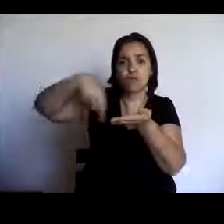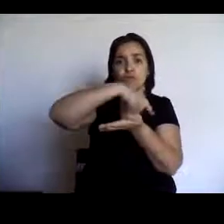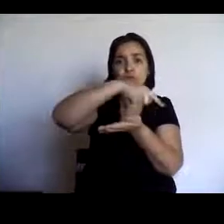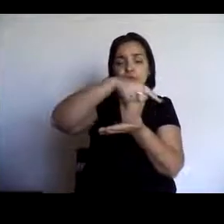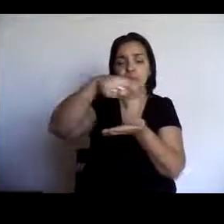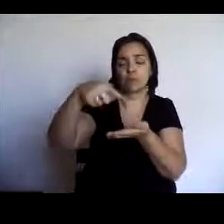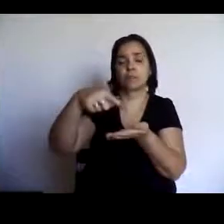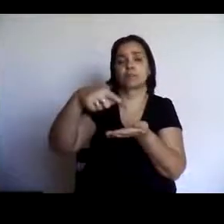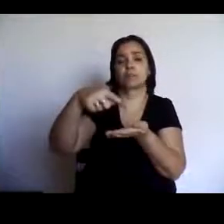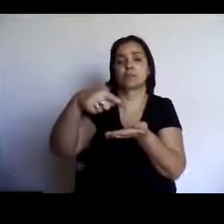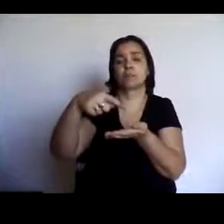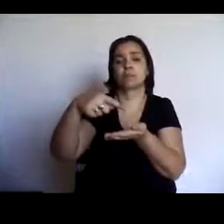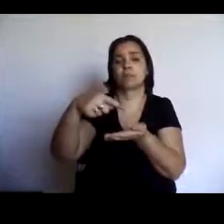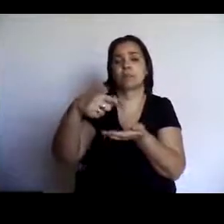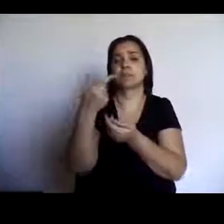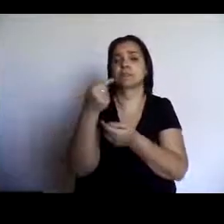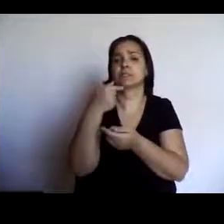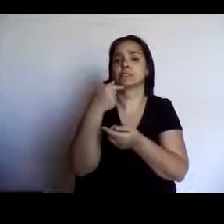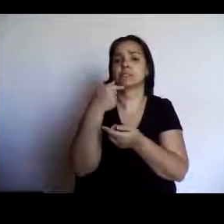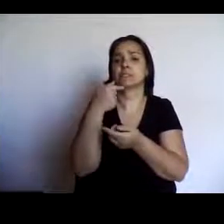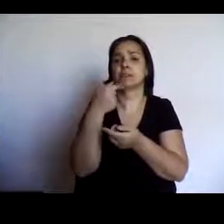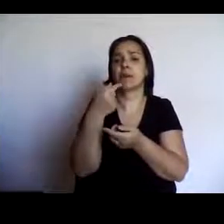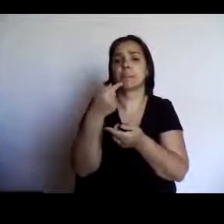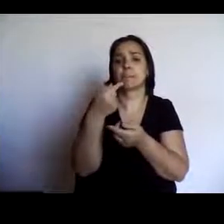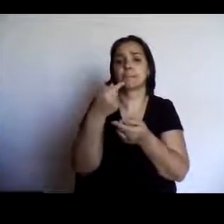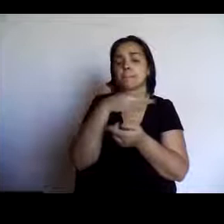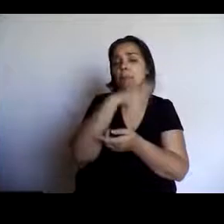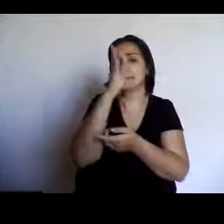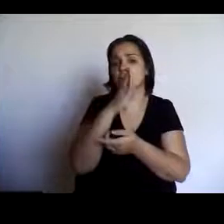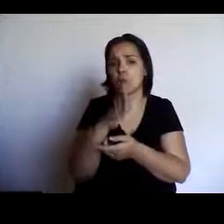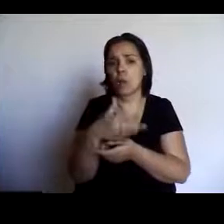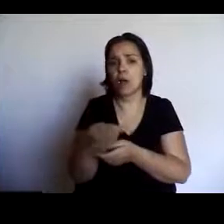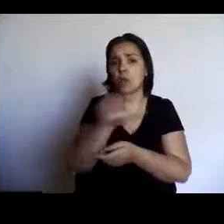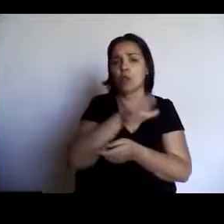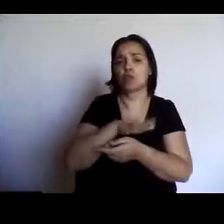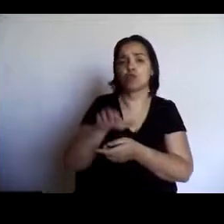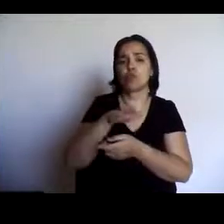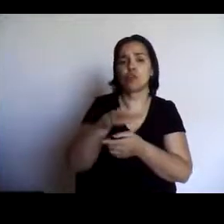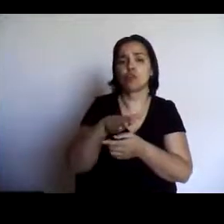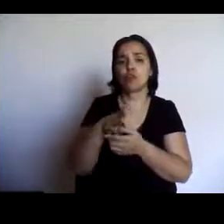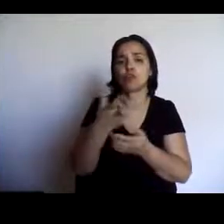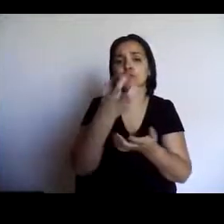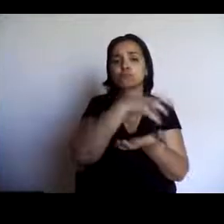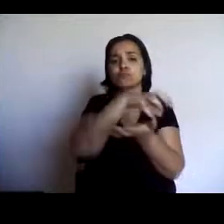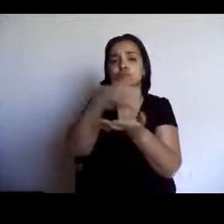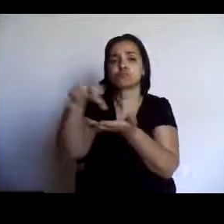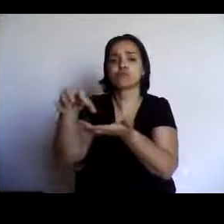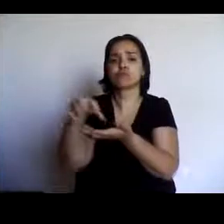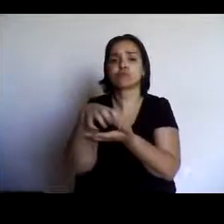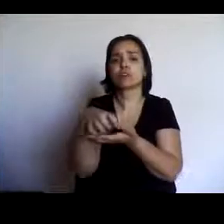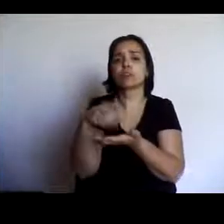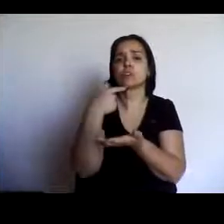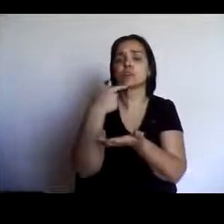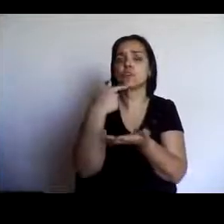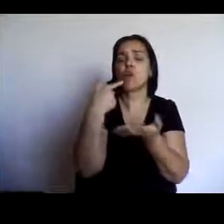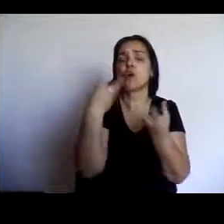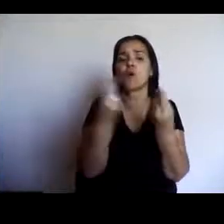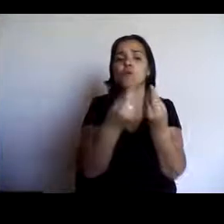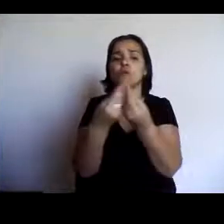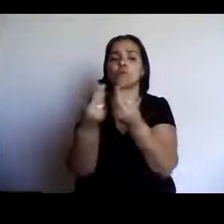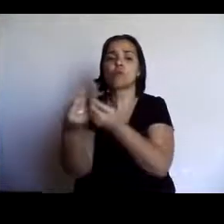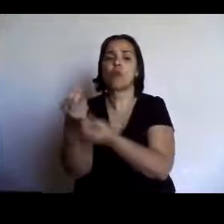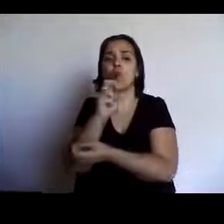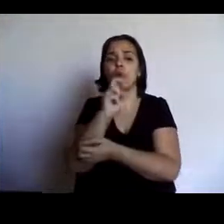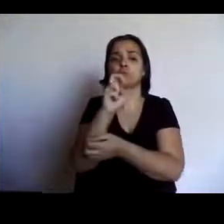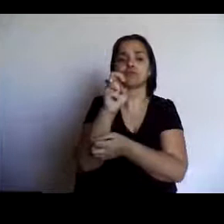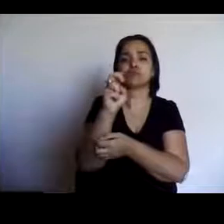va a generar esa sinergia entre lo local, entre lo urbano, que permita pues, un acompañamiento entre unos y otros